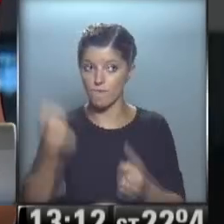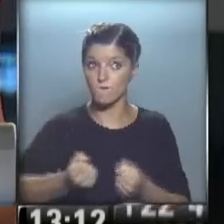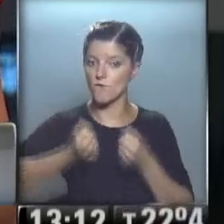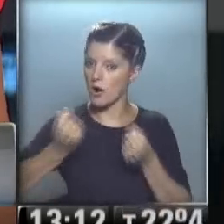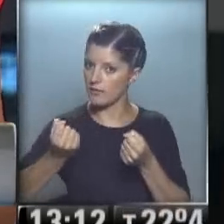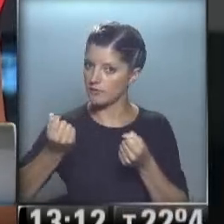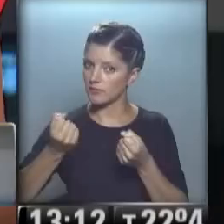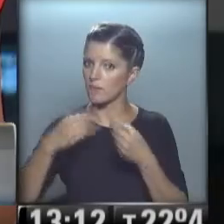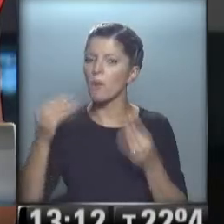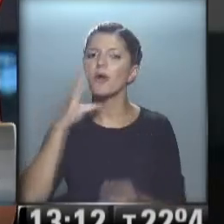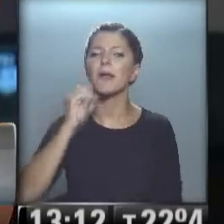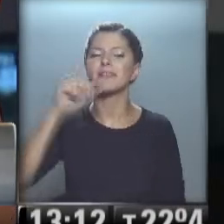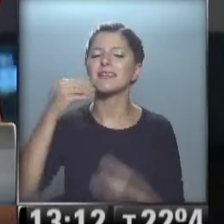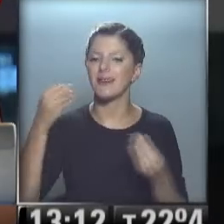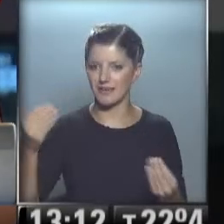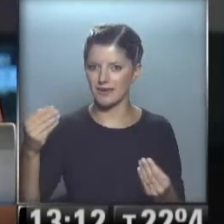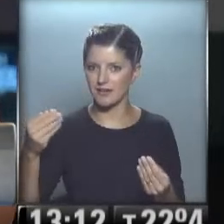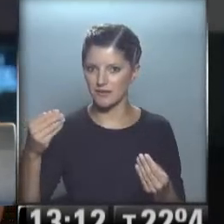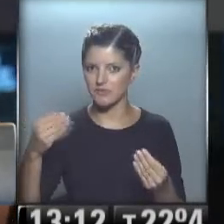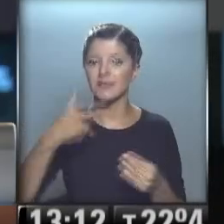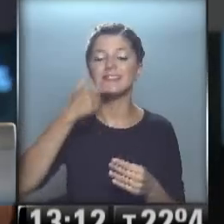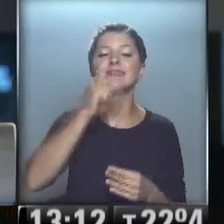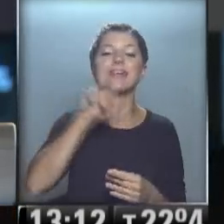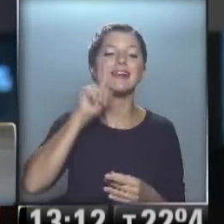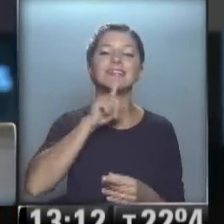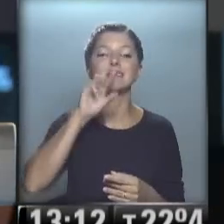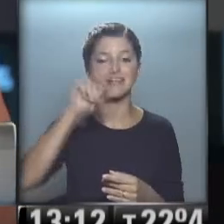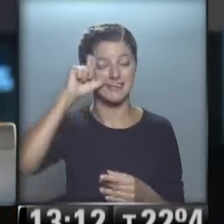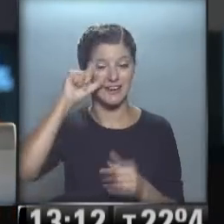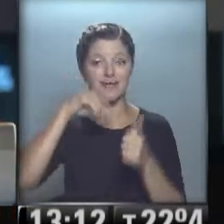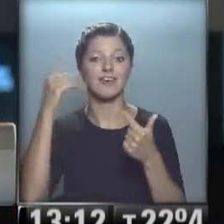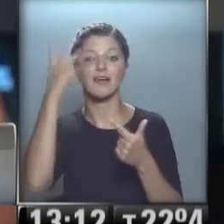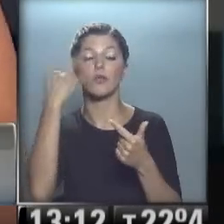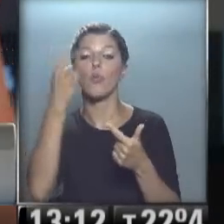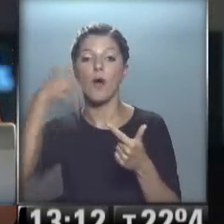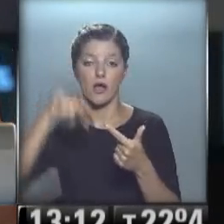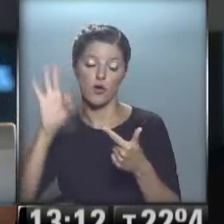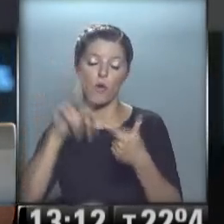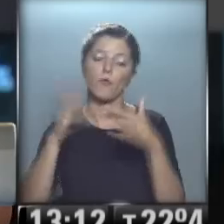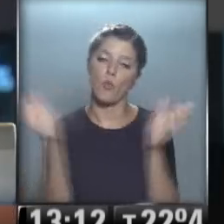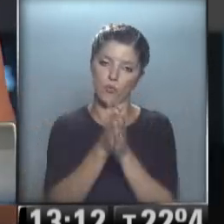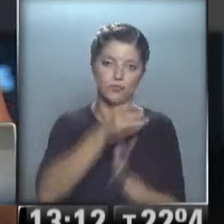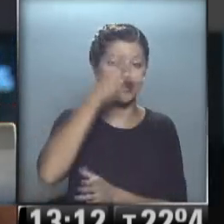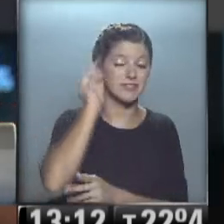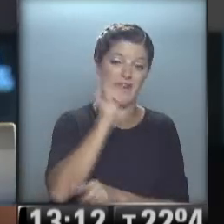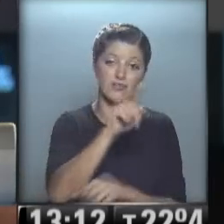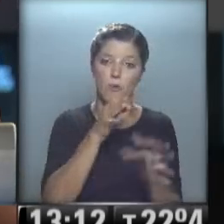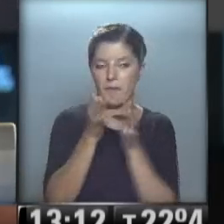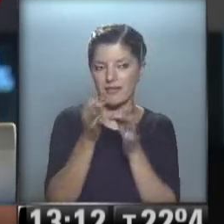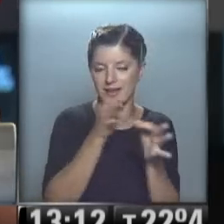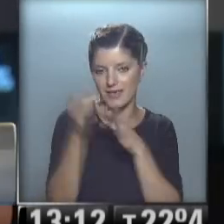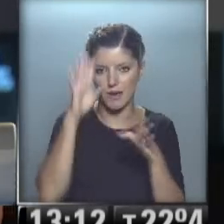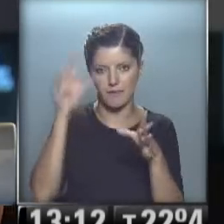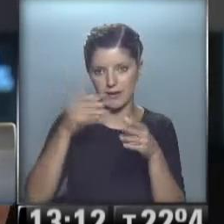hacía Gran Bretaña era explotar el salitre y el guano con compañía de Chile. Bueno, era la que ponía la estrategia militar, la